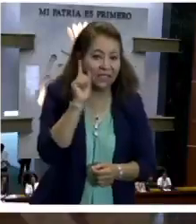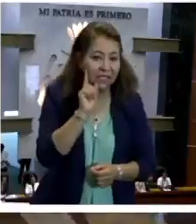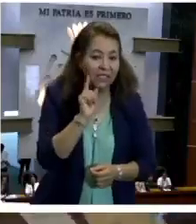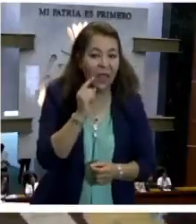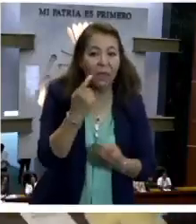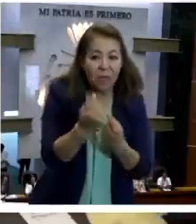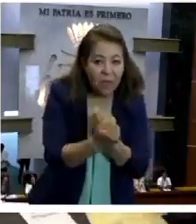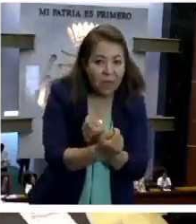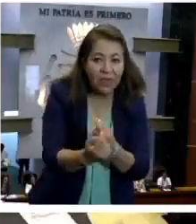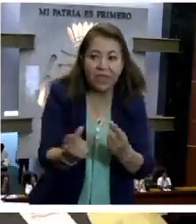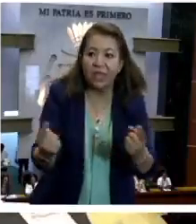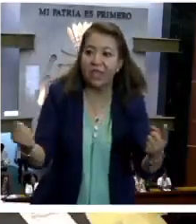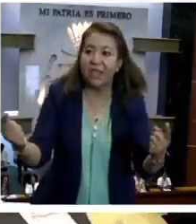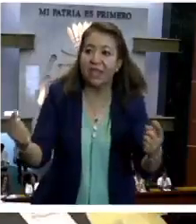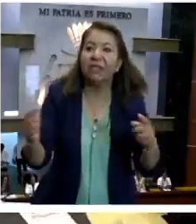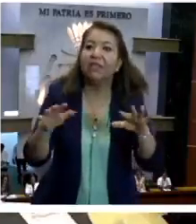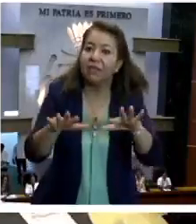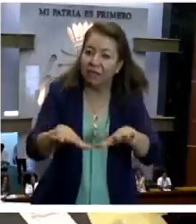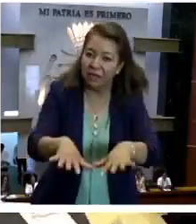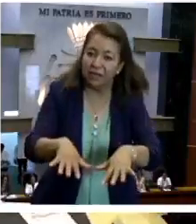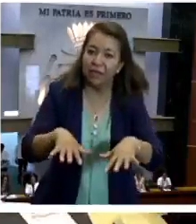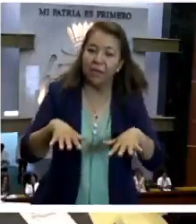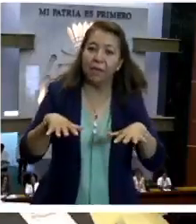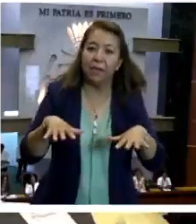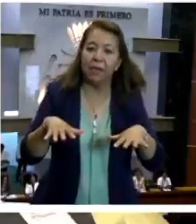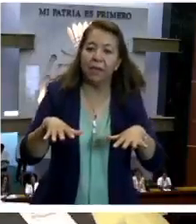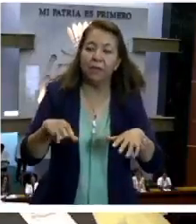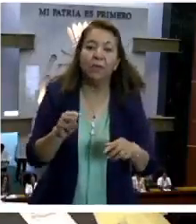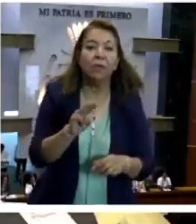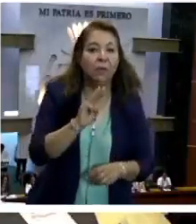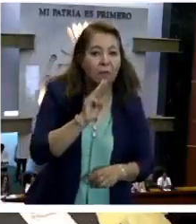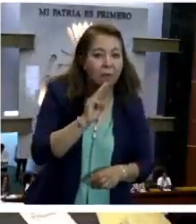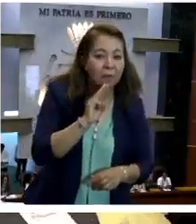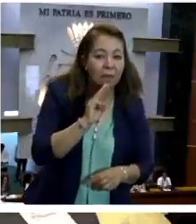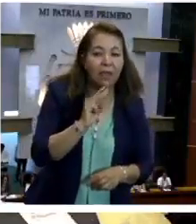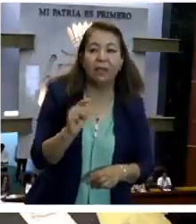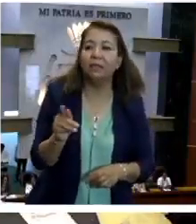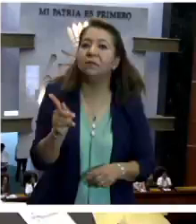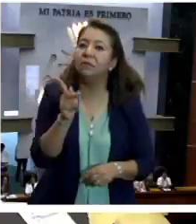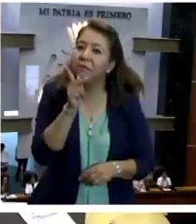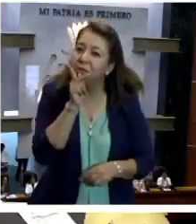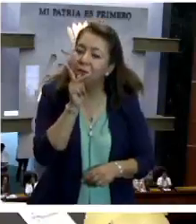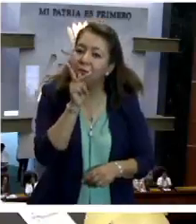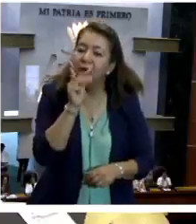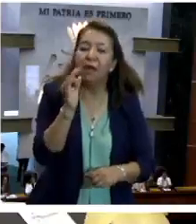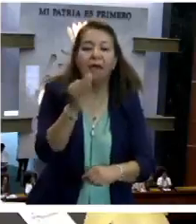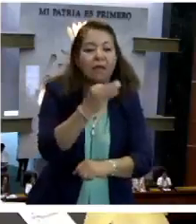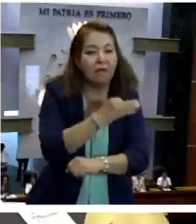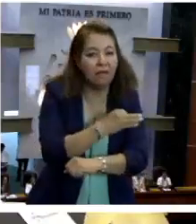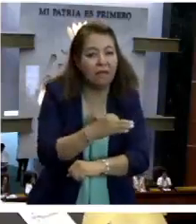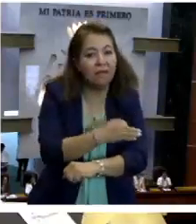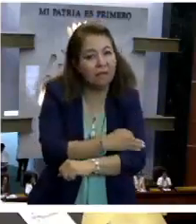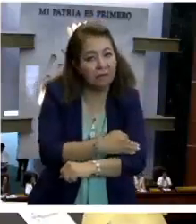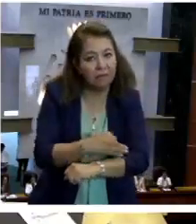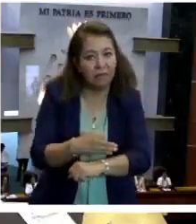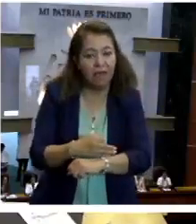este Parlamento Infantil, a sus mamás, a sus papás, a sus familiares que los